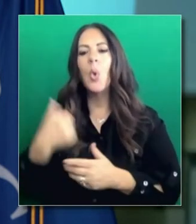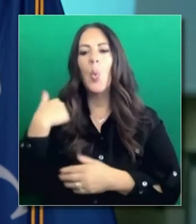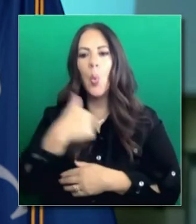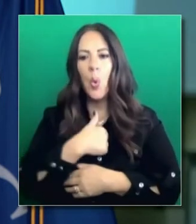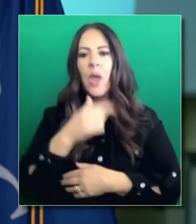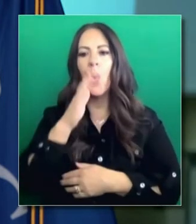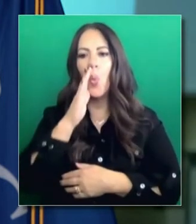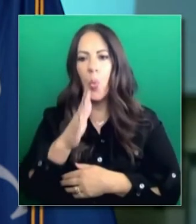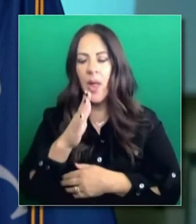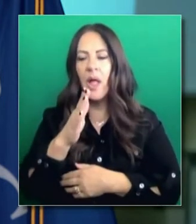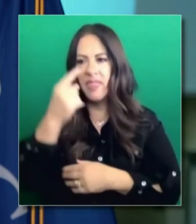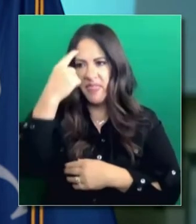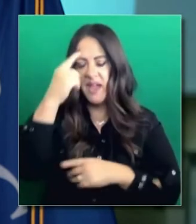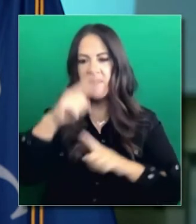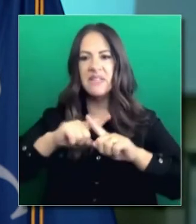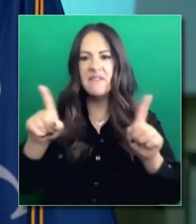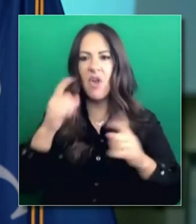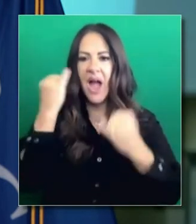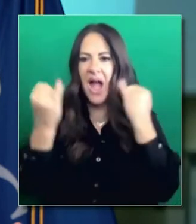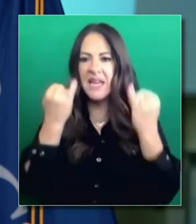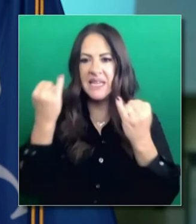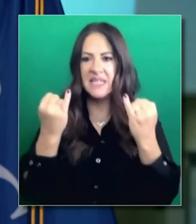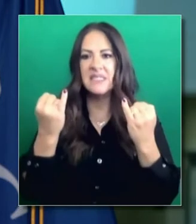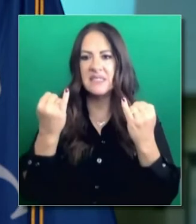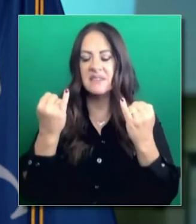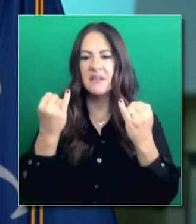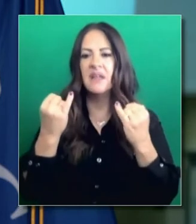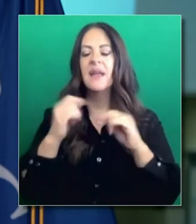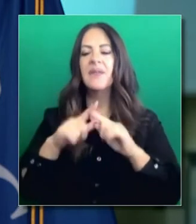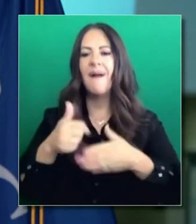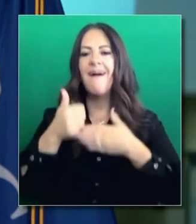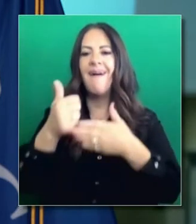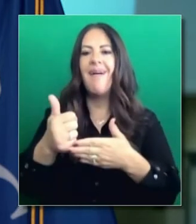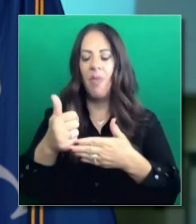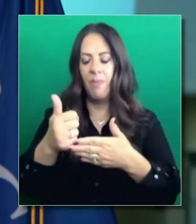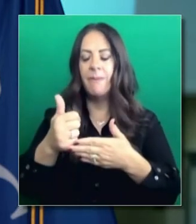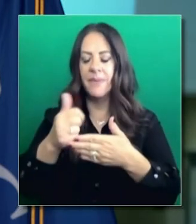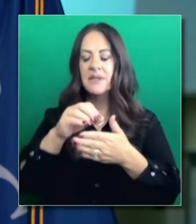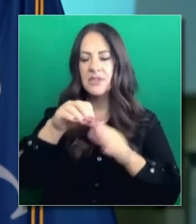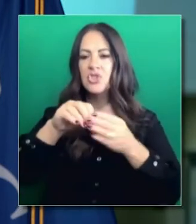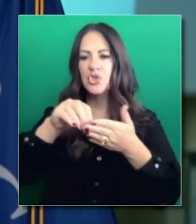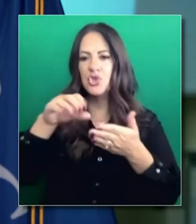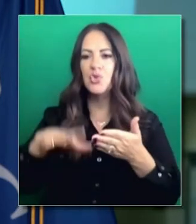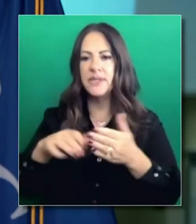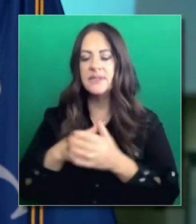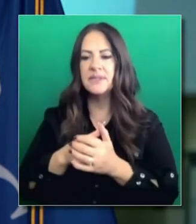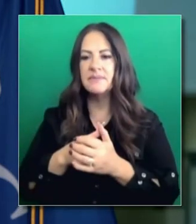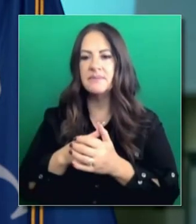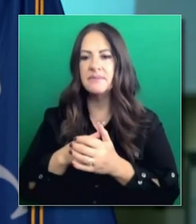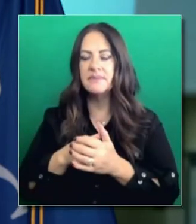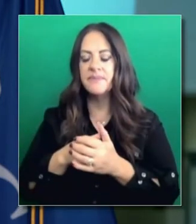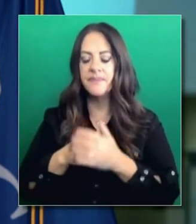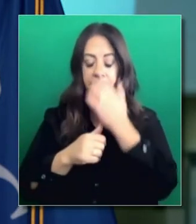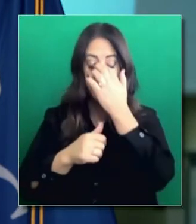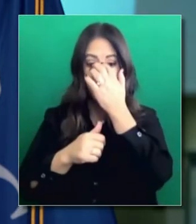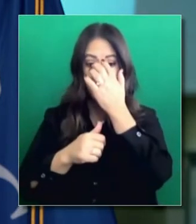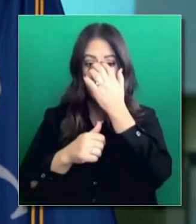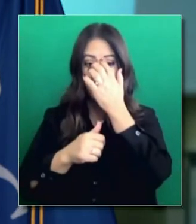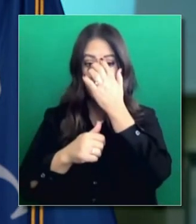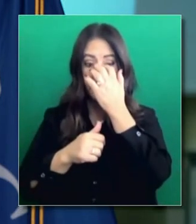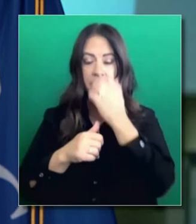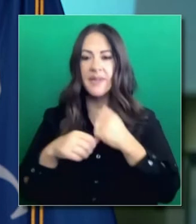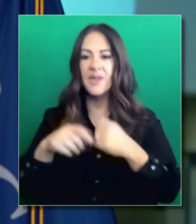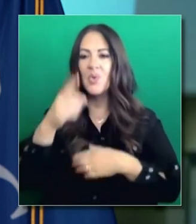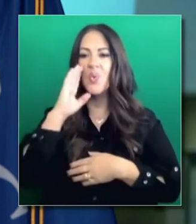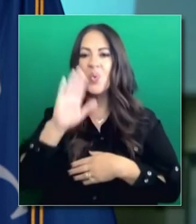del constructo existente, bien definido, como dijo Linda, en esta mantra de esta ideología, regresando a